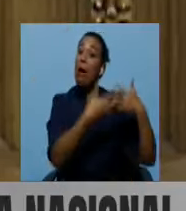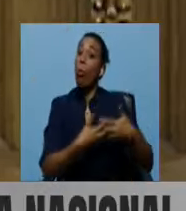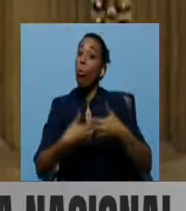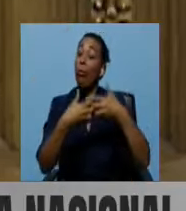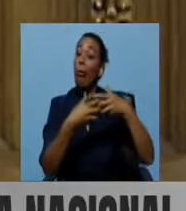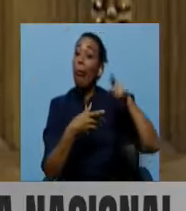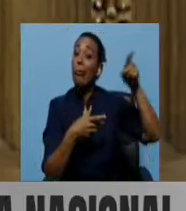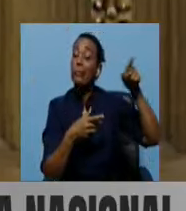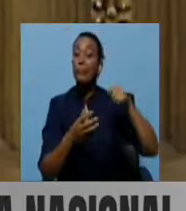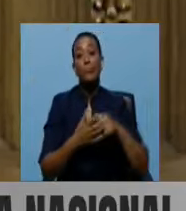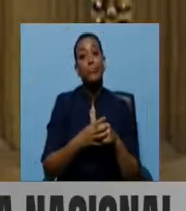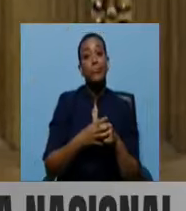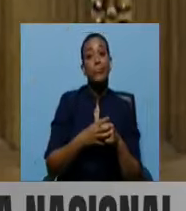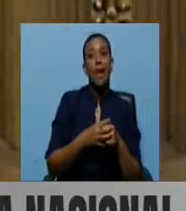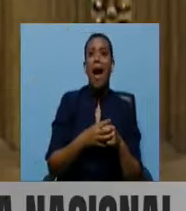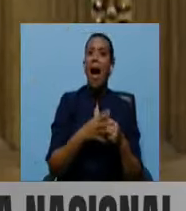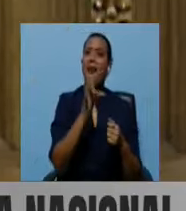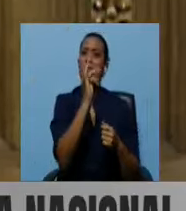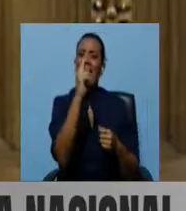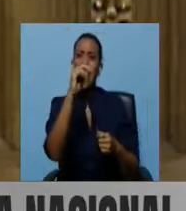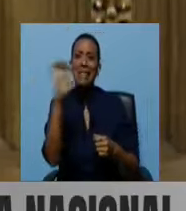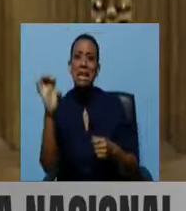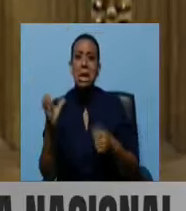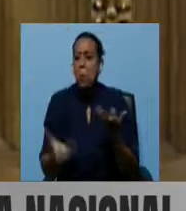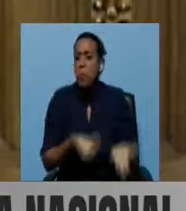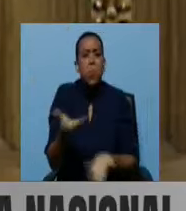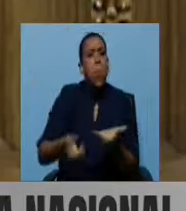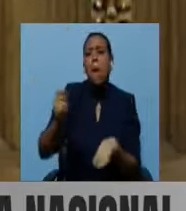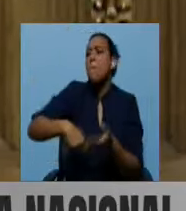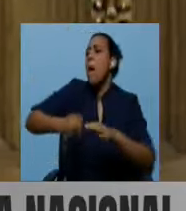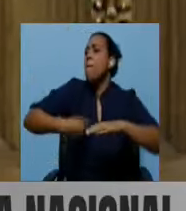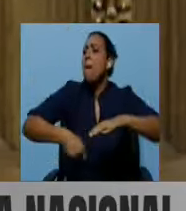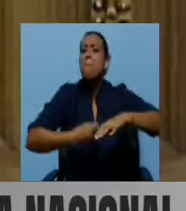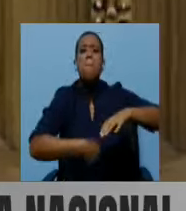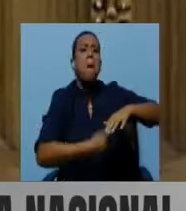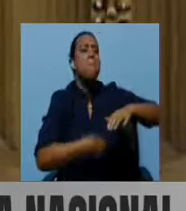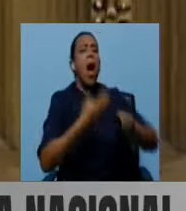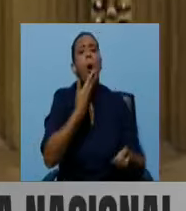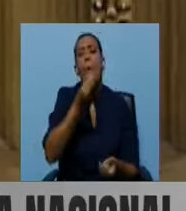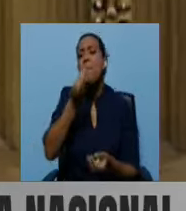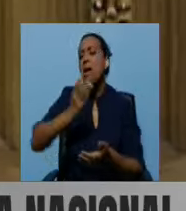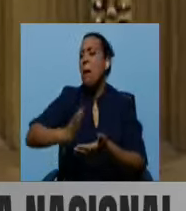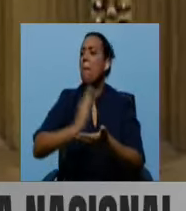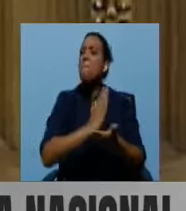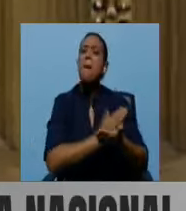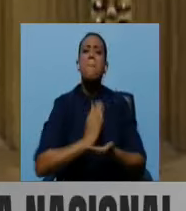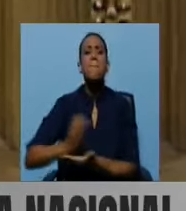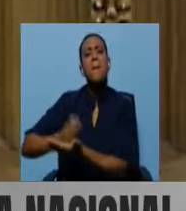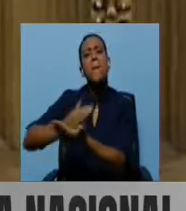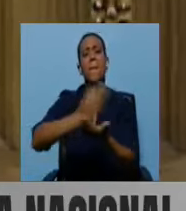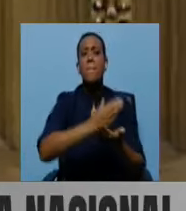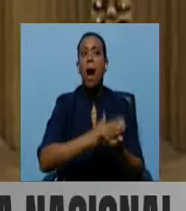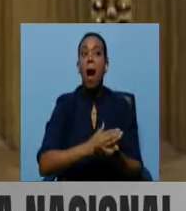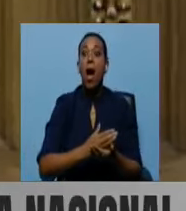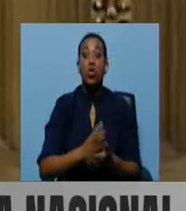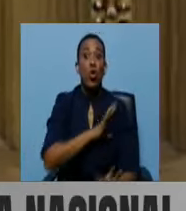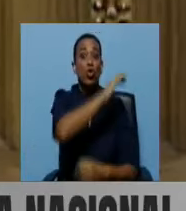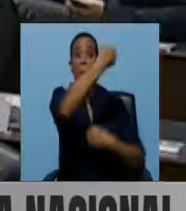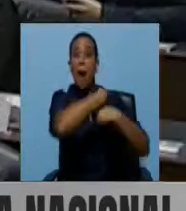Unidos, fentanilo, y mientras tranquilo, ¿viste?, batiendo la comida. Nos